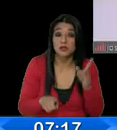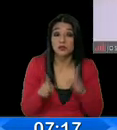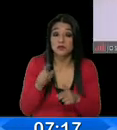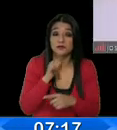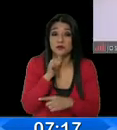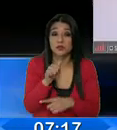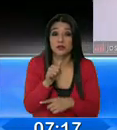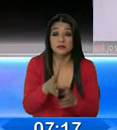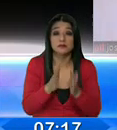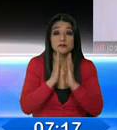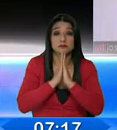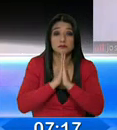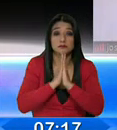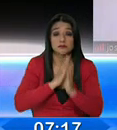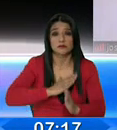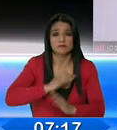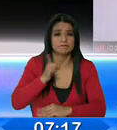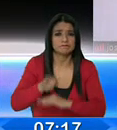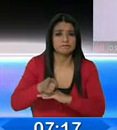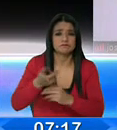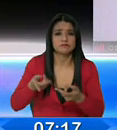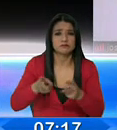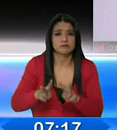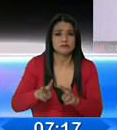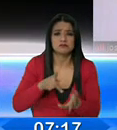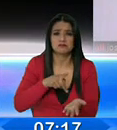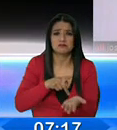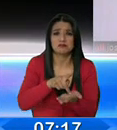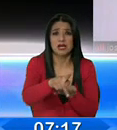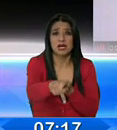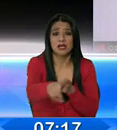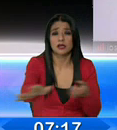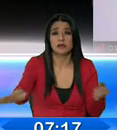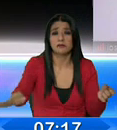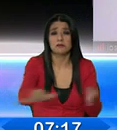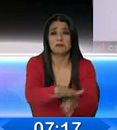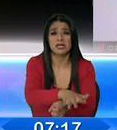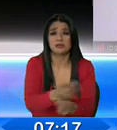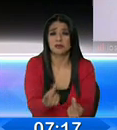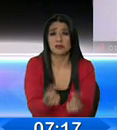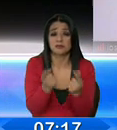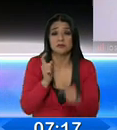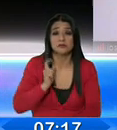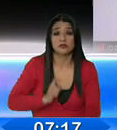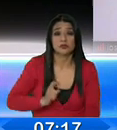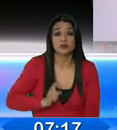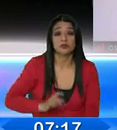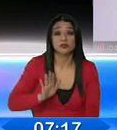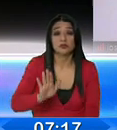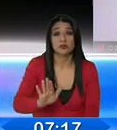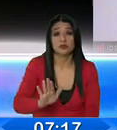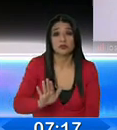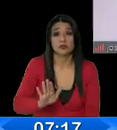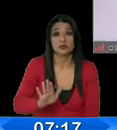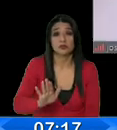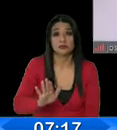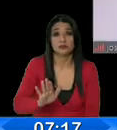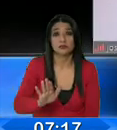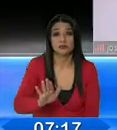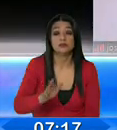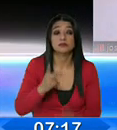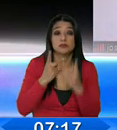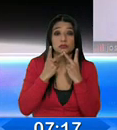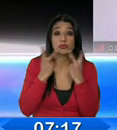Exhortamos y exigimos la cancelación inmediata de los sueldos y salarios del sector